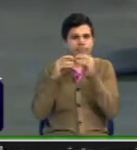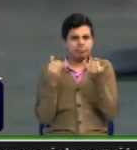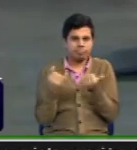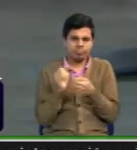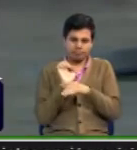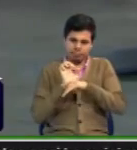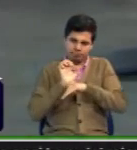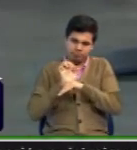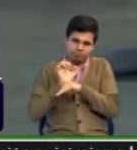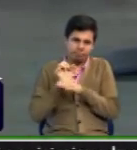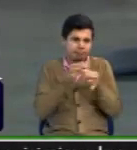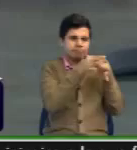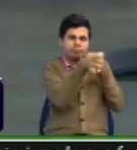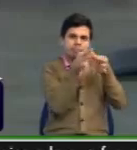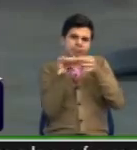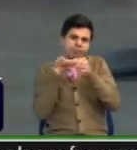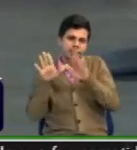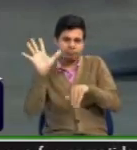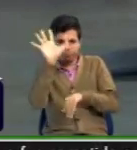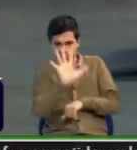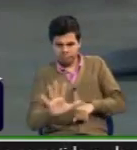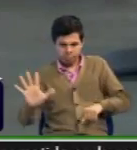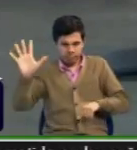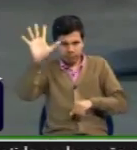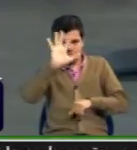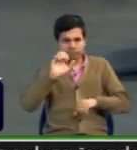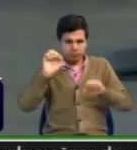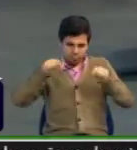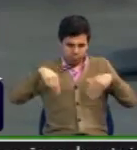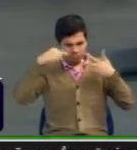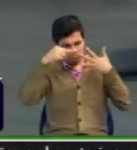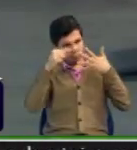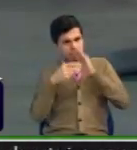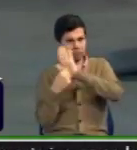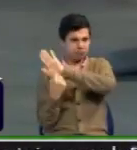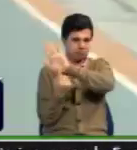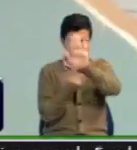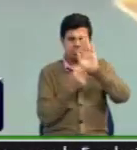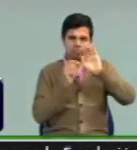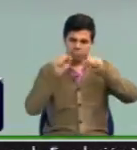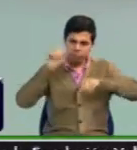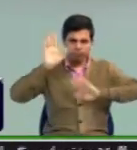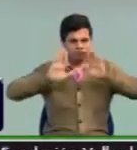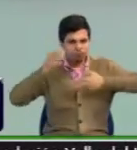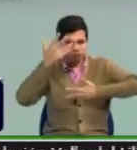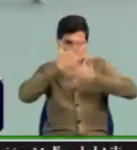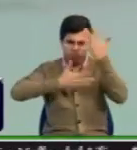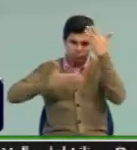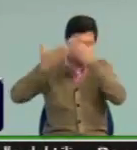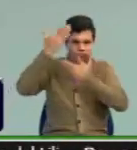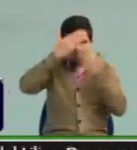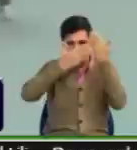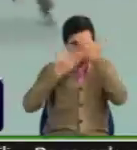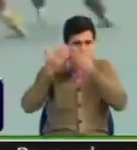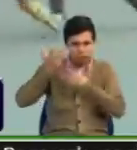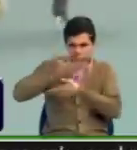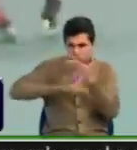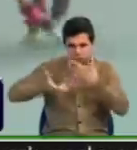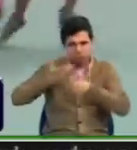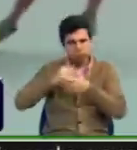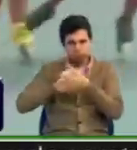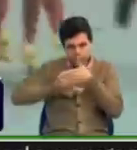los entes municipales y departamentales para que puedan de una u otra manera participar y foguearse y mejorar en su condición. Las